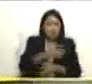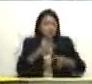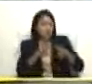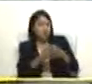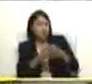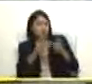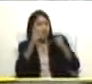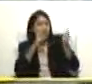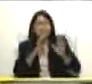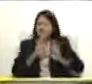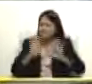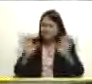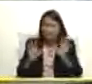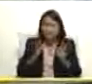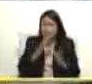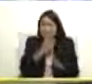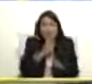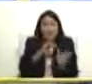separaciones, exclusiones.